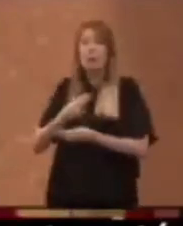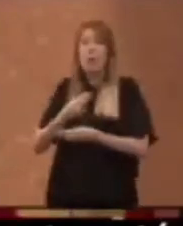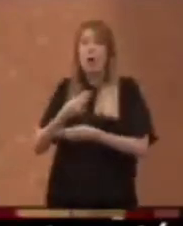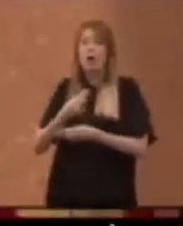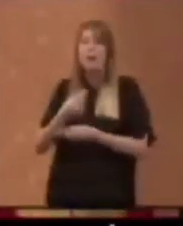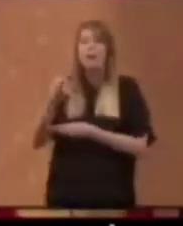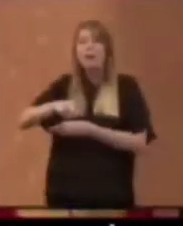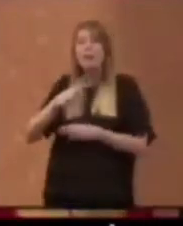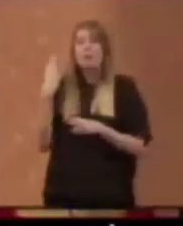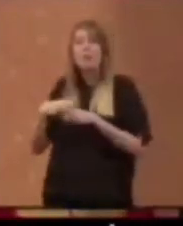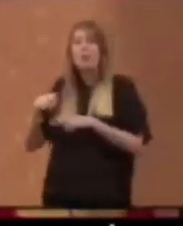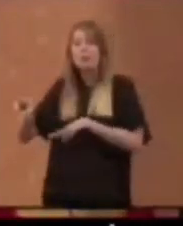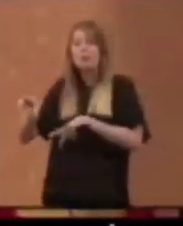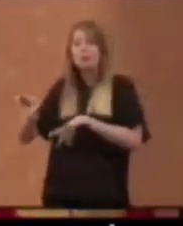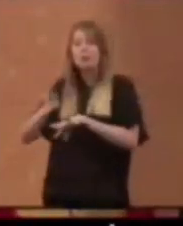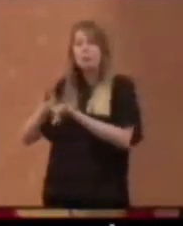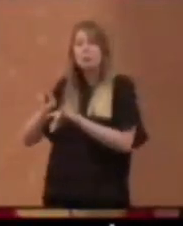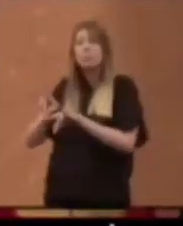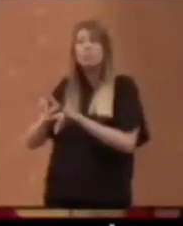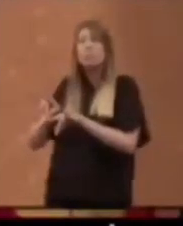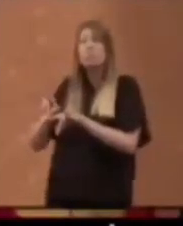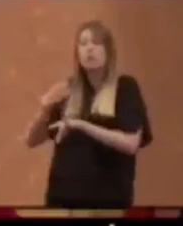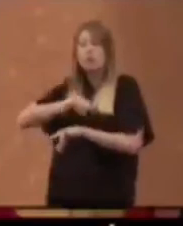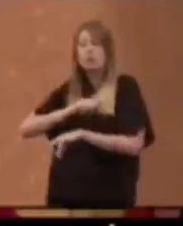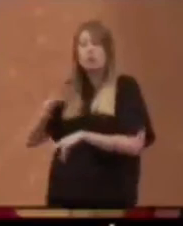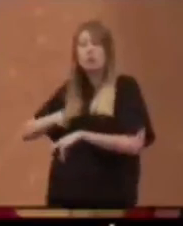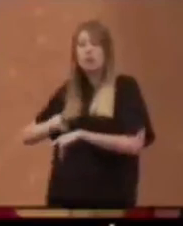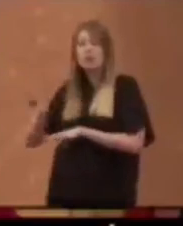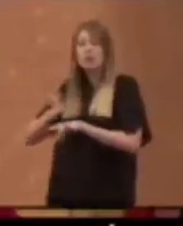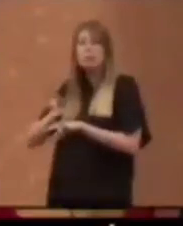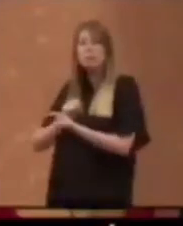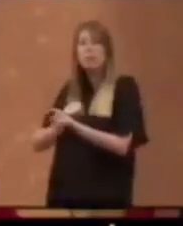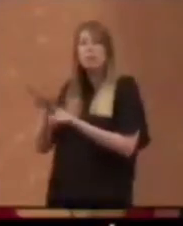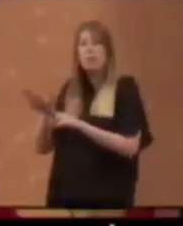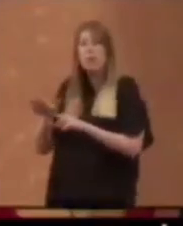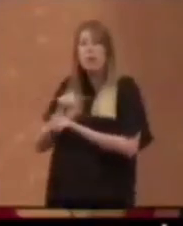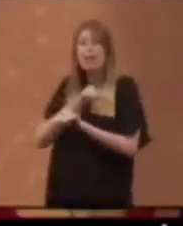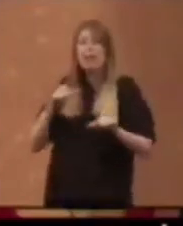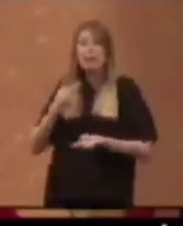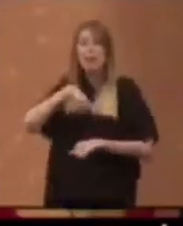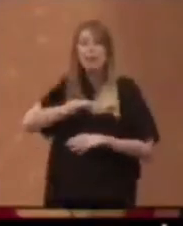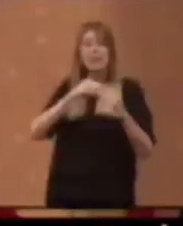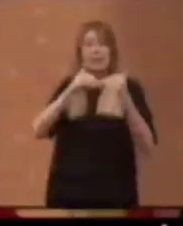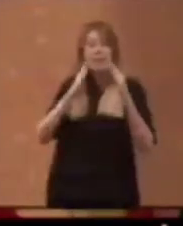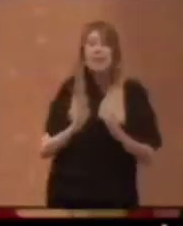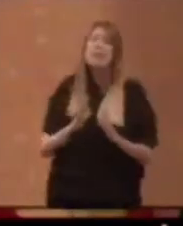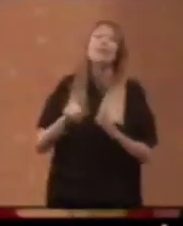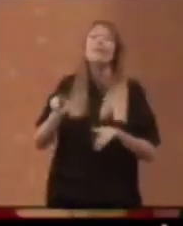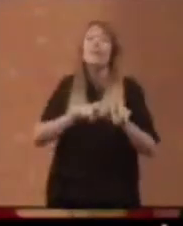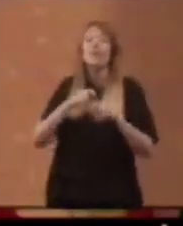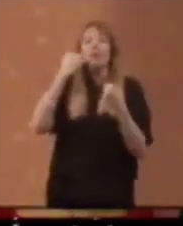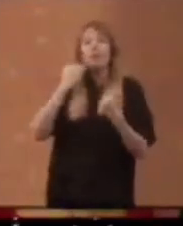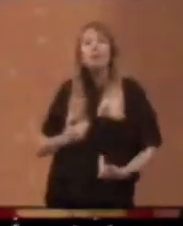decisiones o tomamos decisiones. Desde el ámbito más íntimo de nuestros hogares, desde nuestras decisiones personales